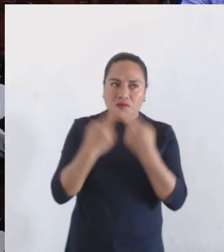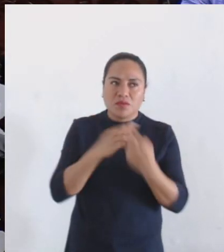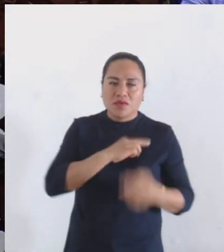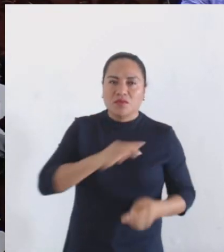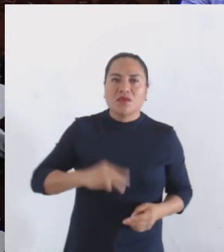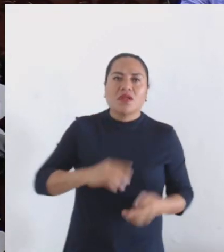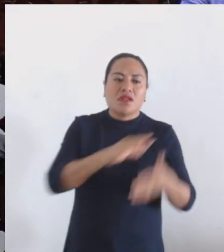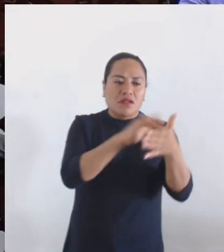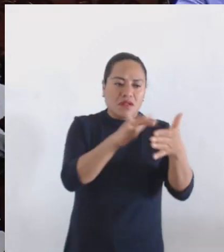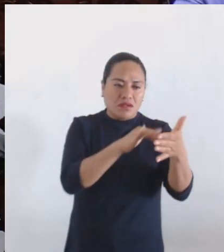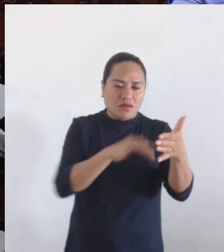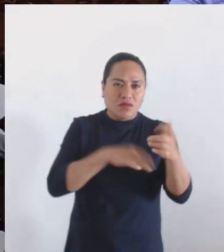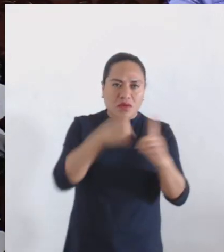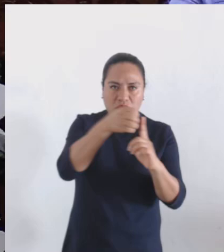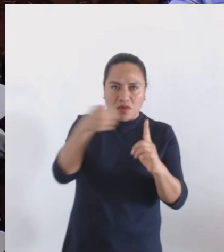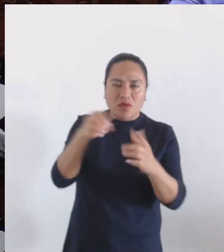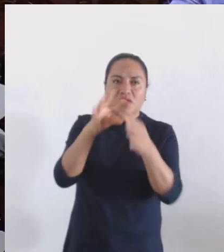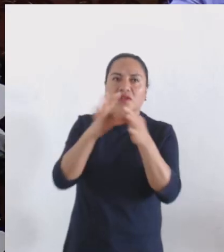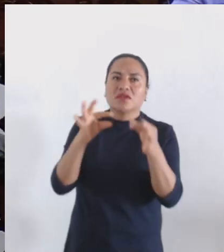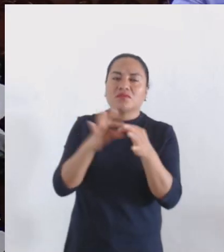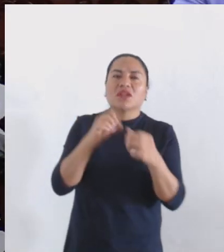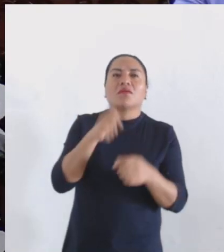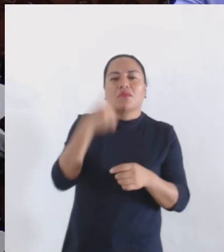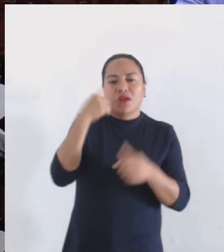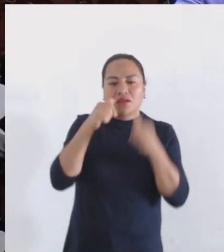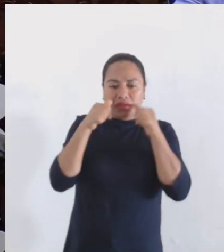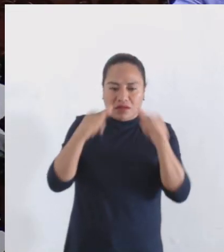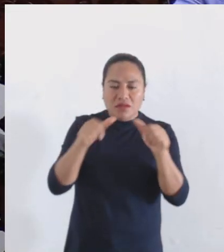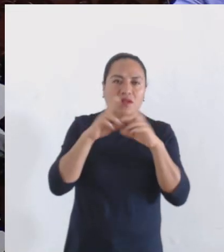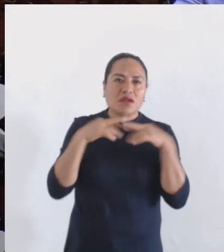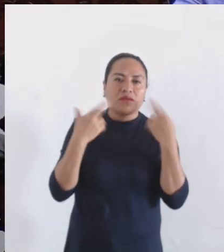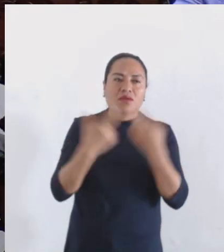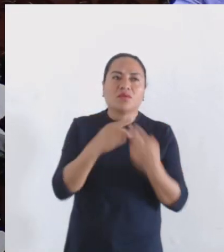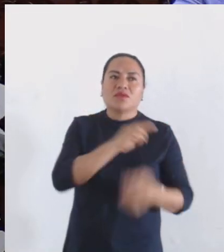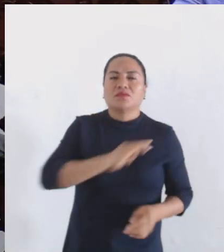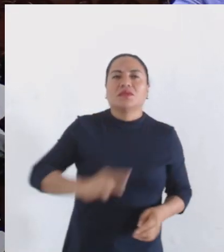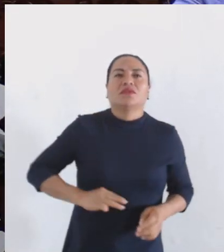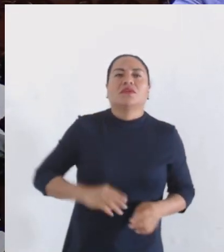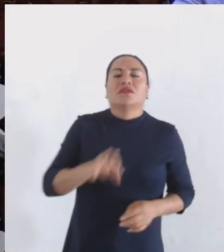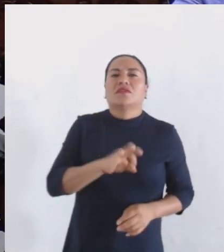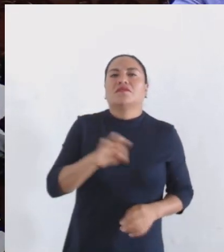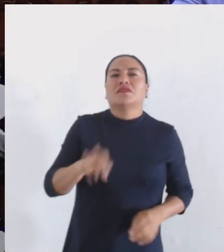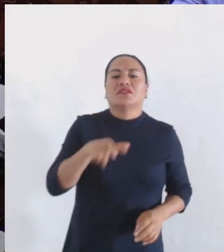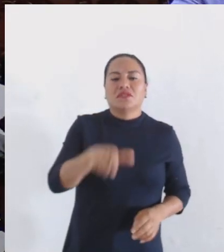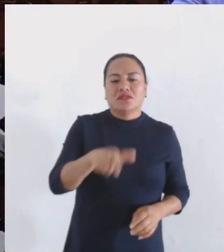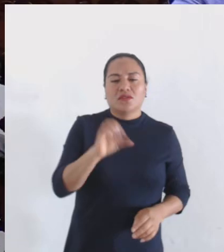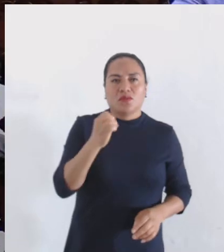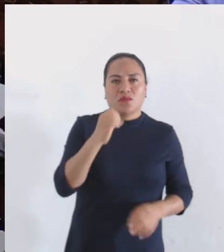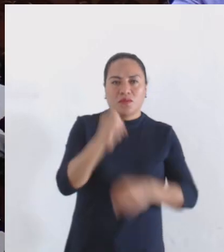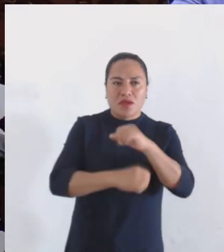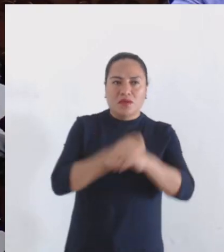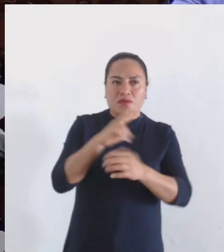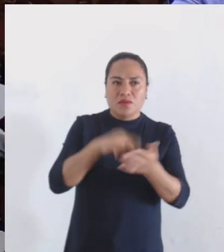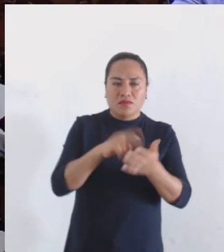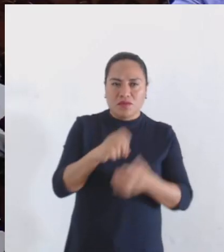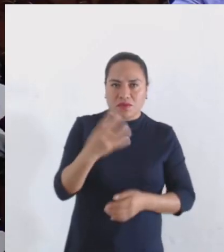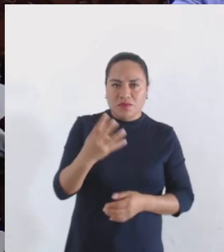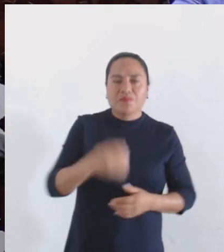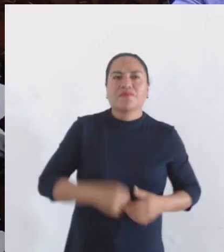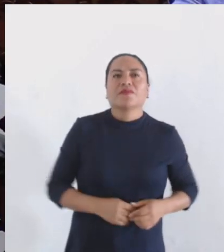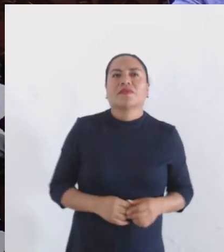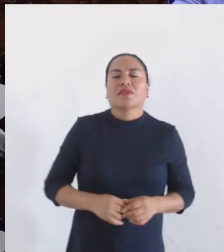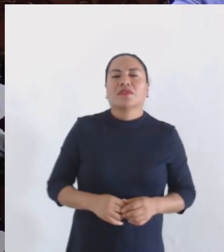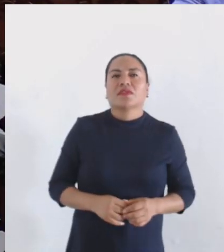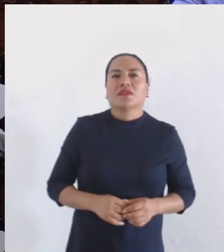a la lectura y aprobación del orden del día al que se sujetará la sesión ordinaria de Cabildo de fecha 17 de octubre del año 2024.